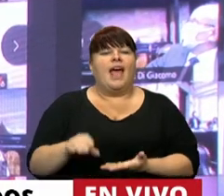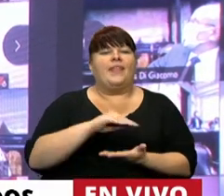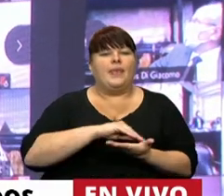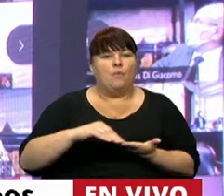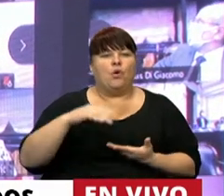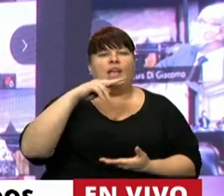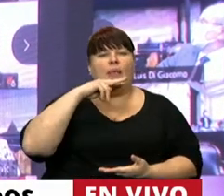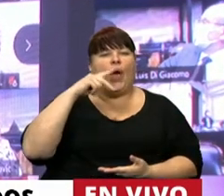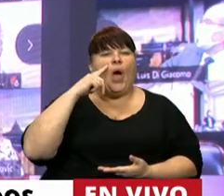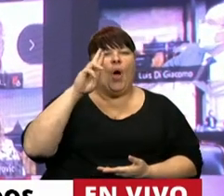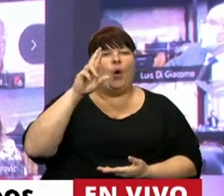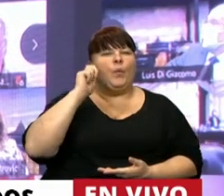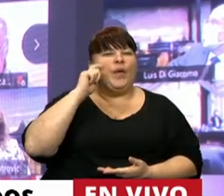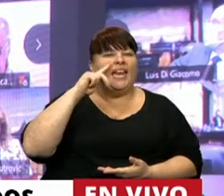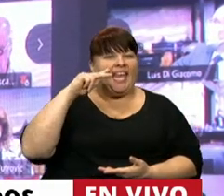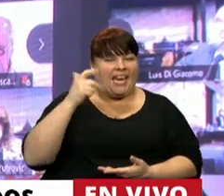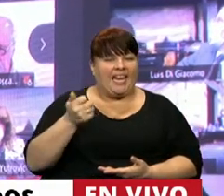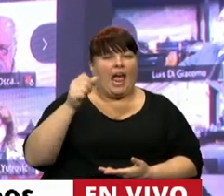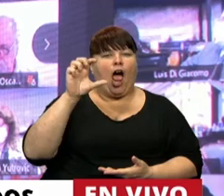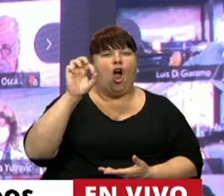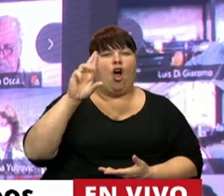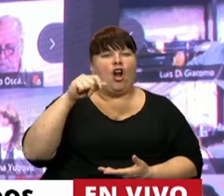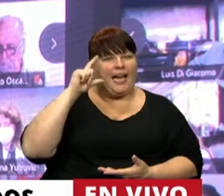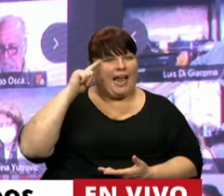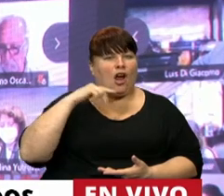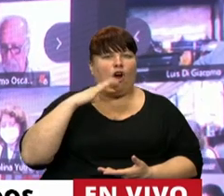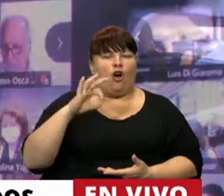Diputada Virginia Cornejo.